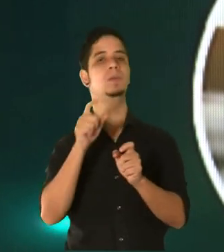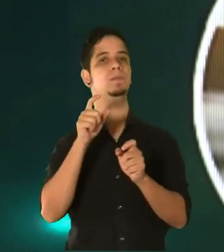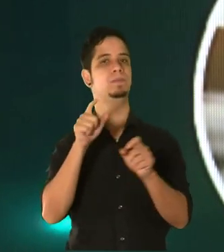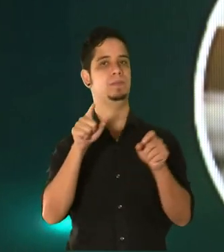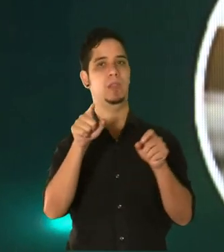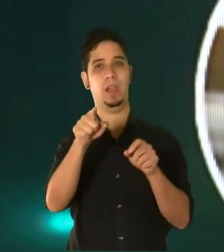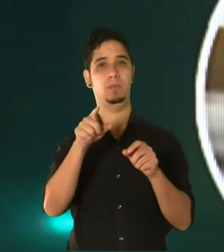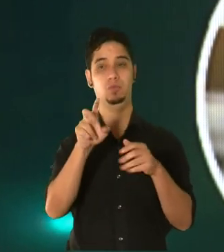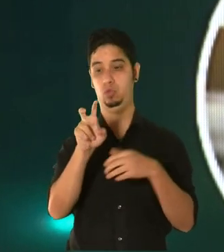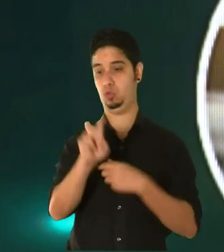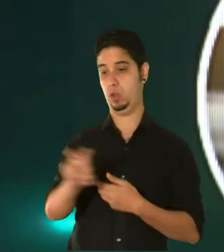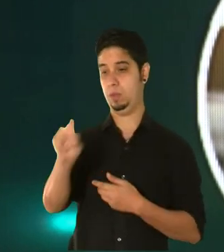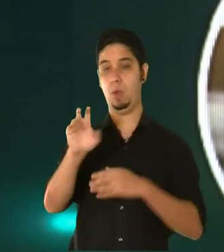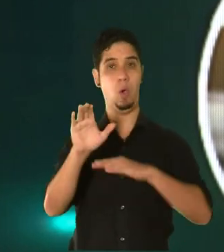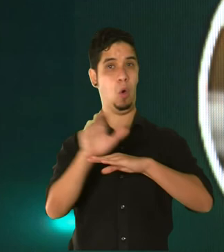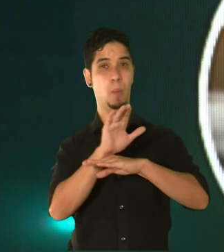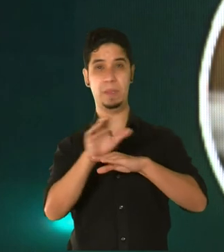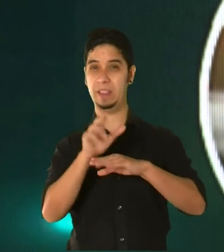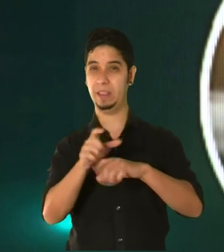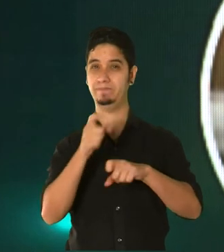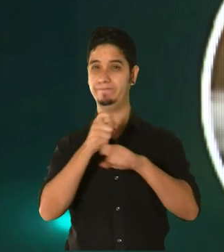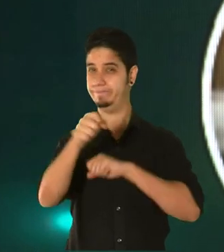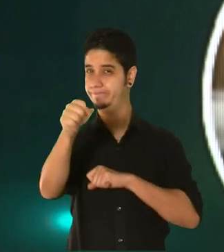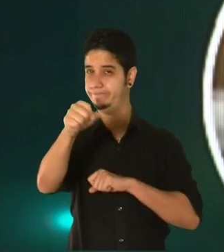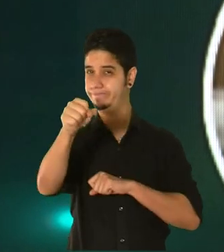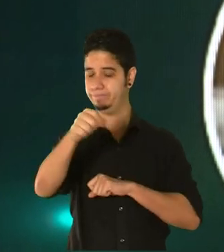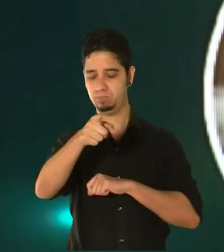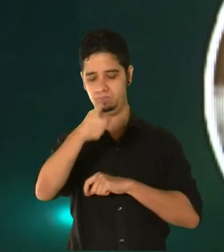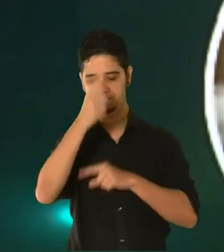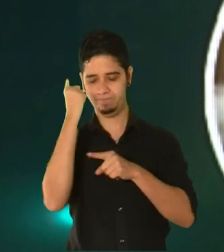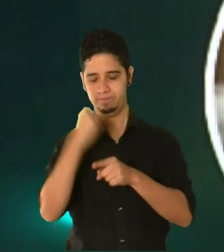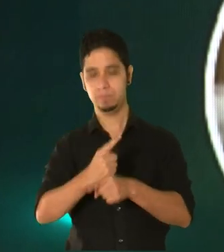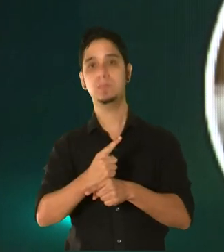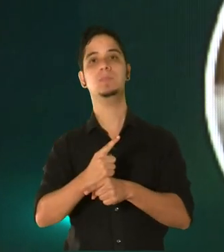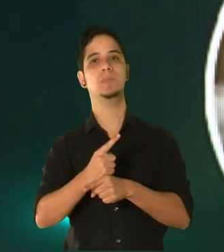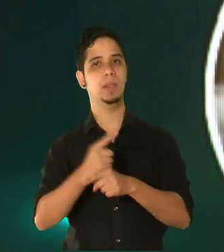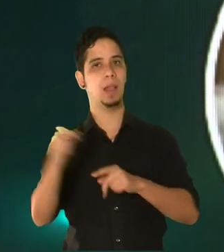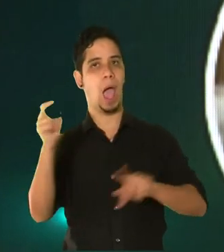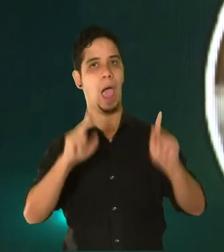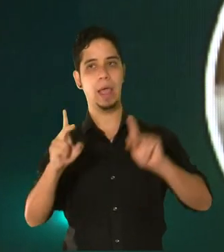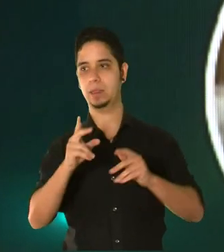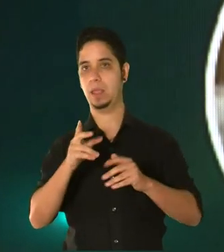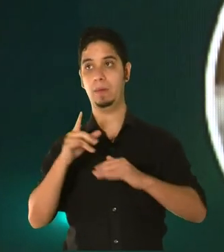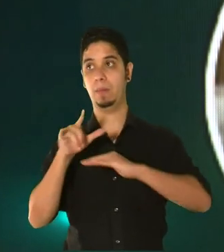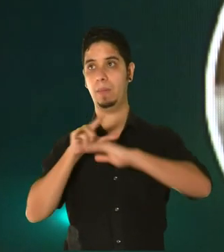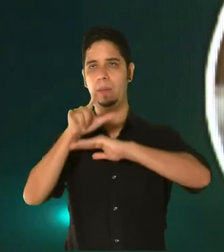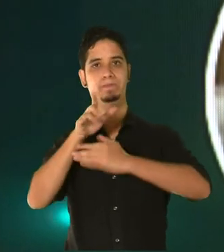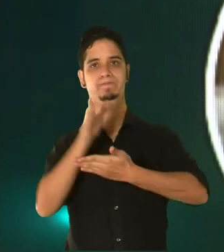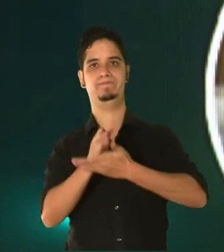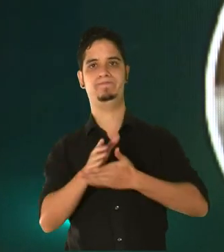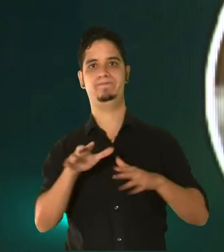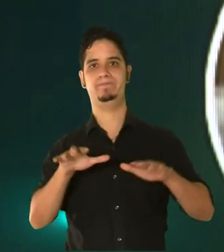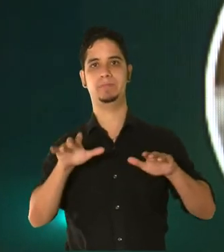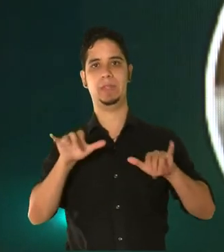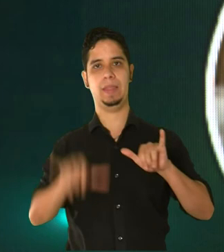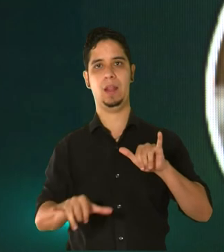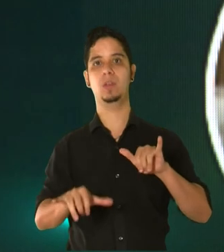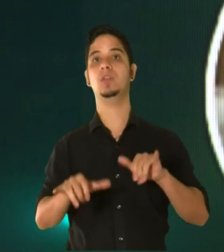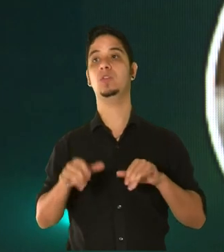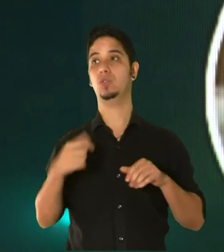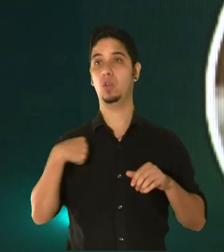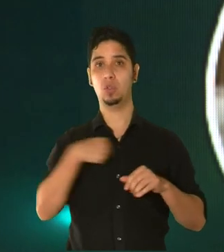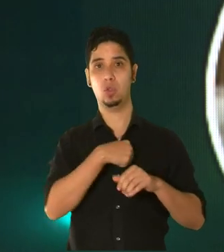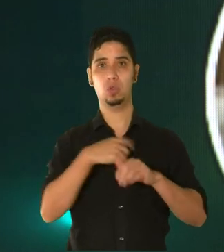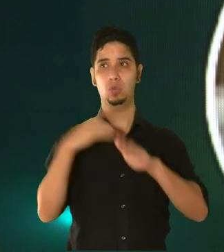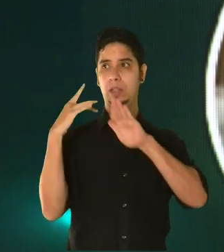mencionó es una de las industrias más afectadas la gente de inmediato dejó de viajar recibimos cancelaciones de